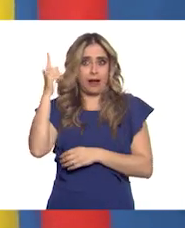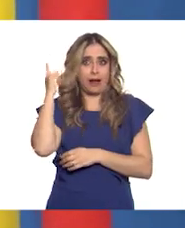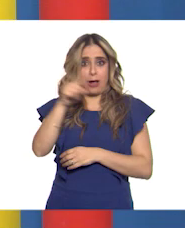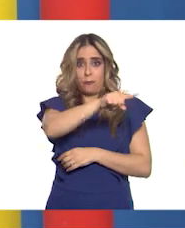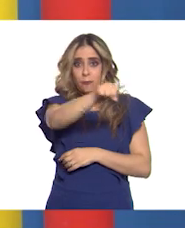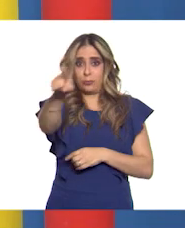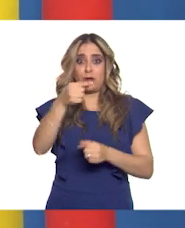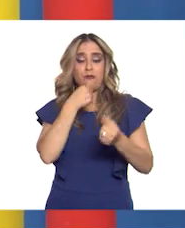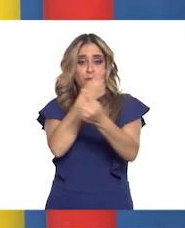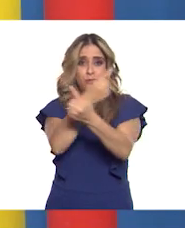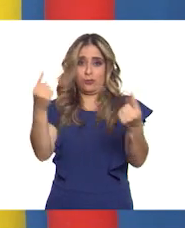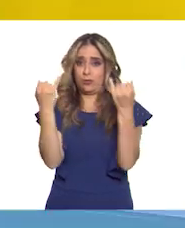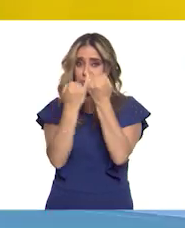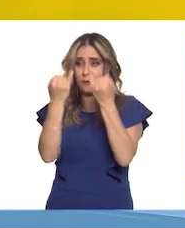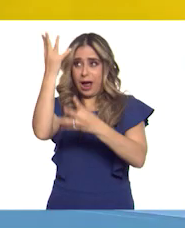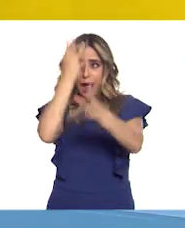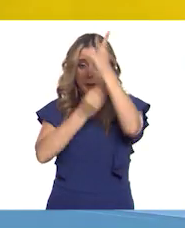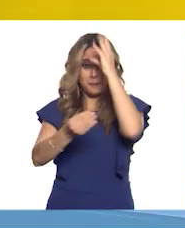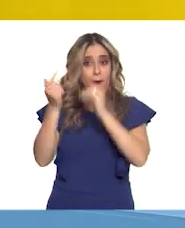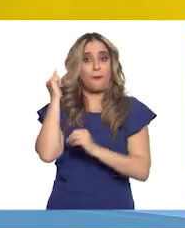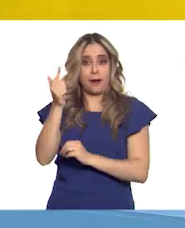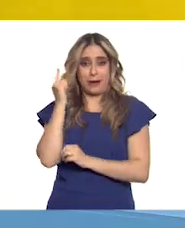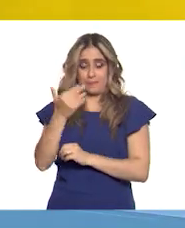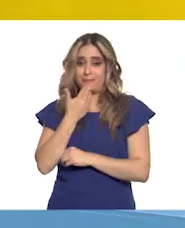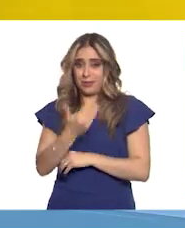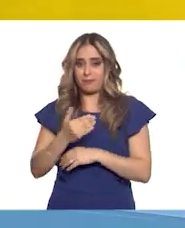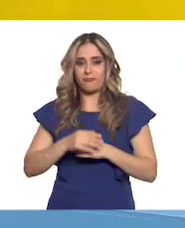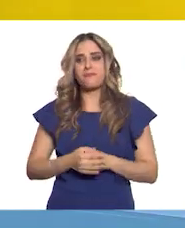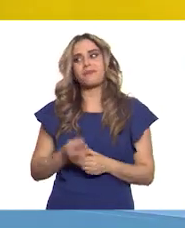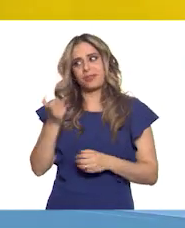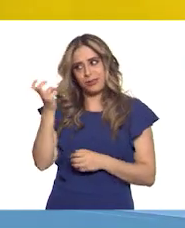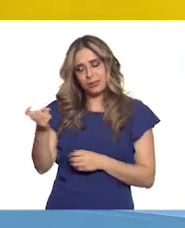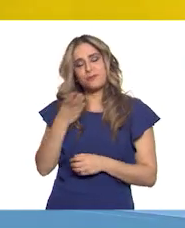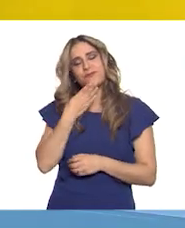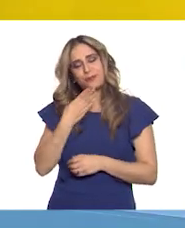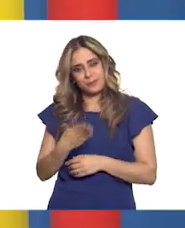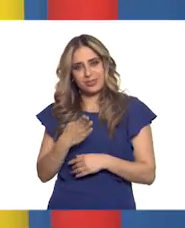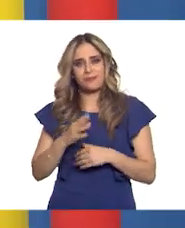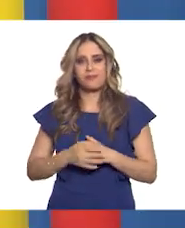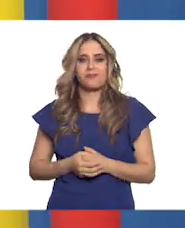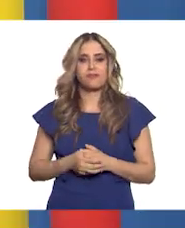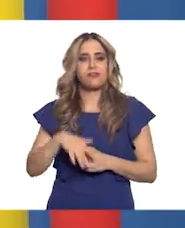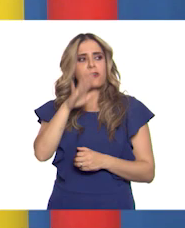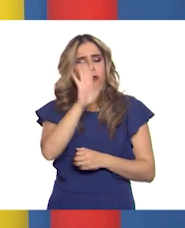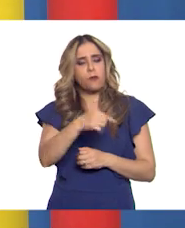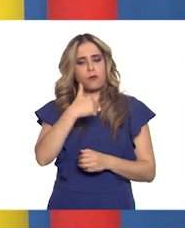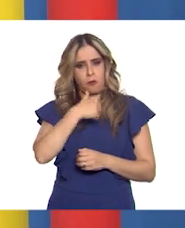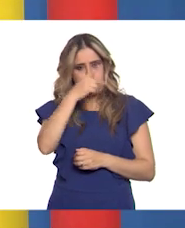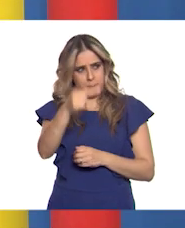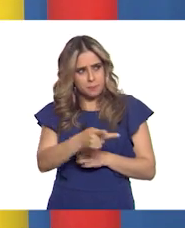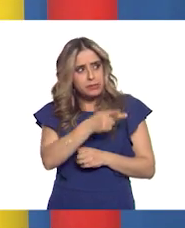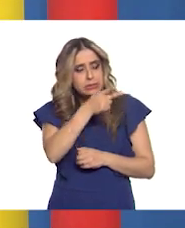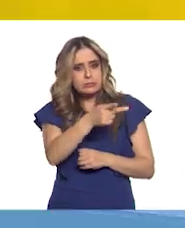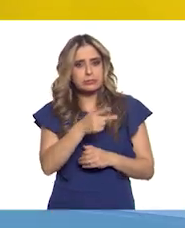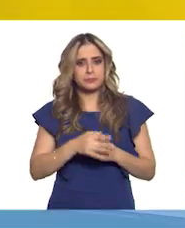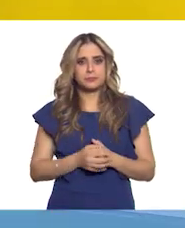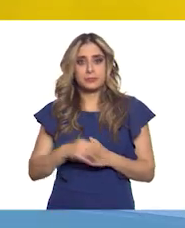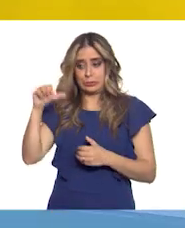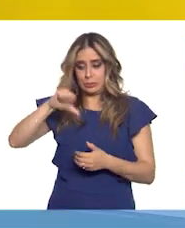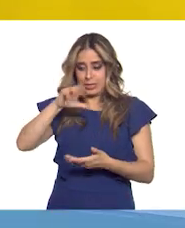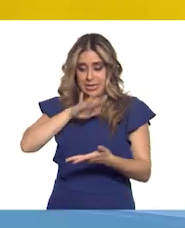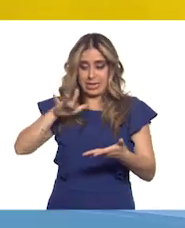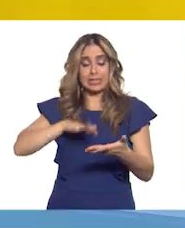pues que también lo sea. Me alegra mucho, María, que pienses de esa manera. Gaby, yo te tengo una pregunta. ¿Qué vamos a leer